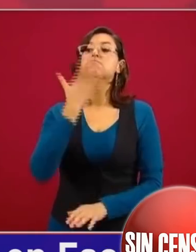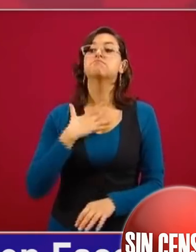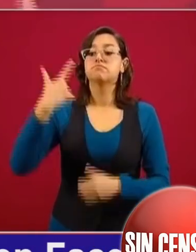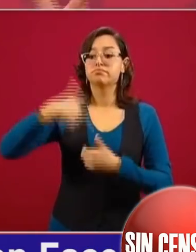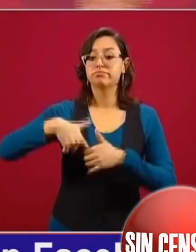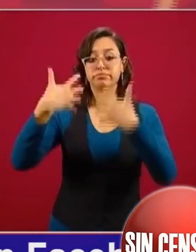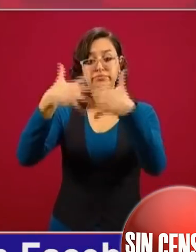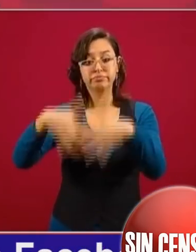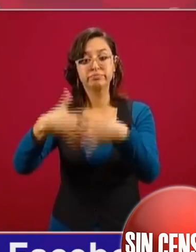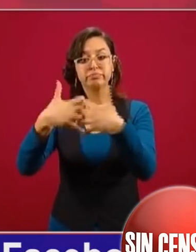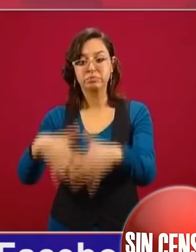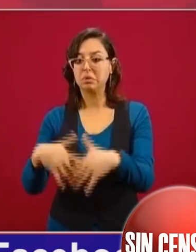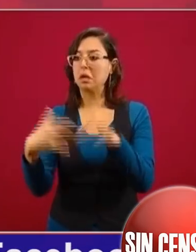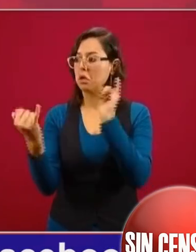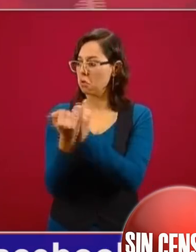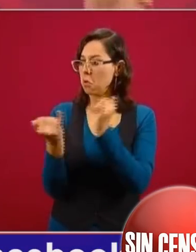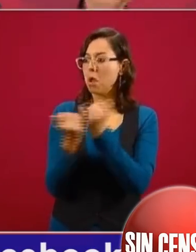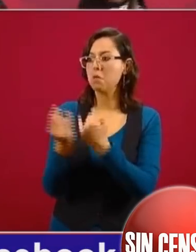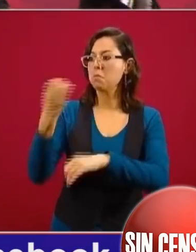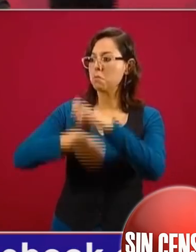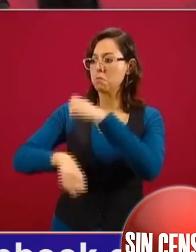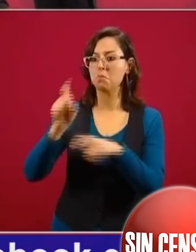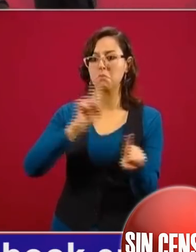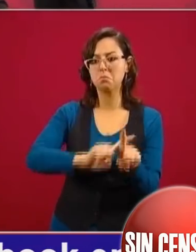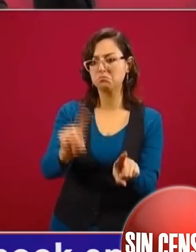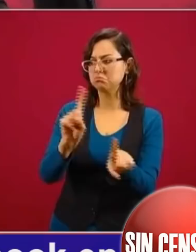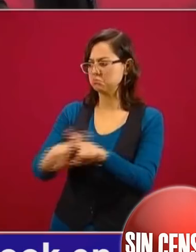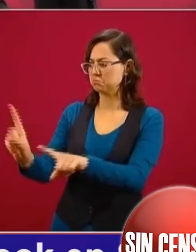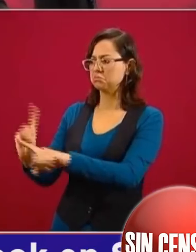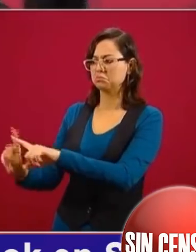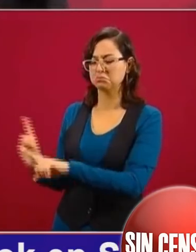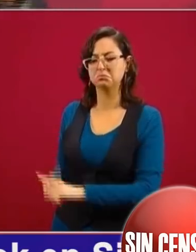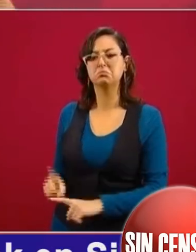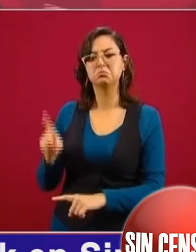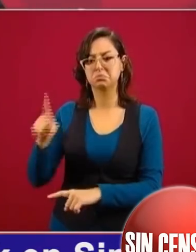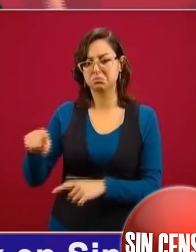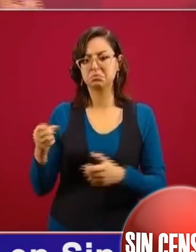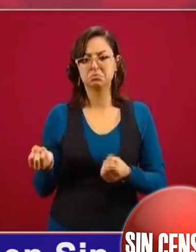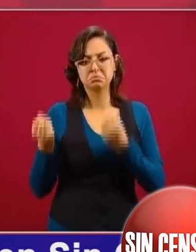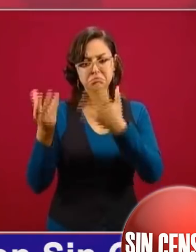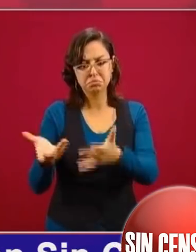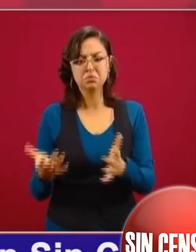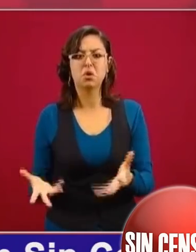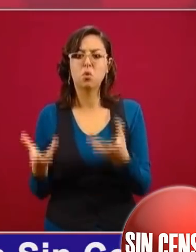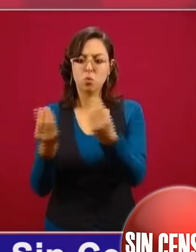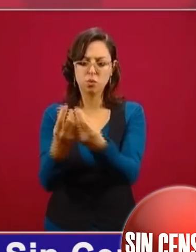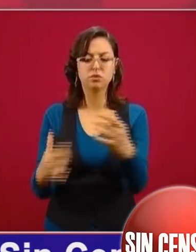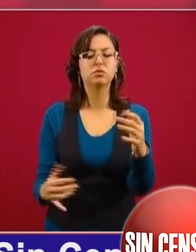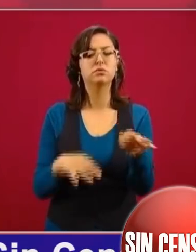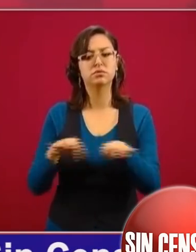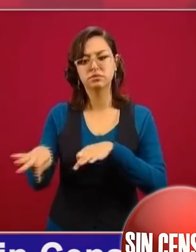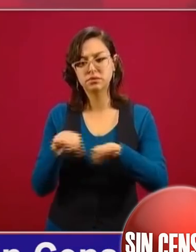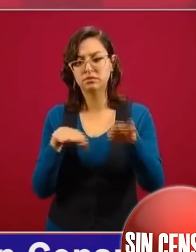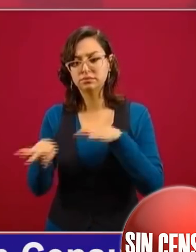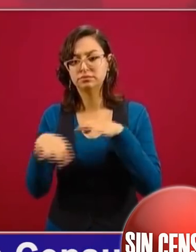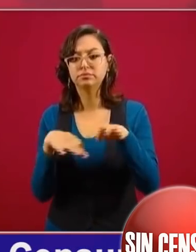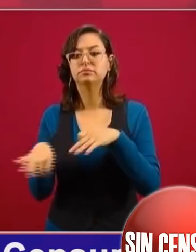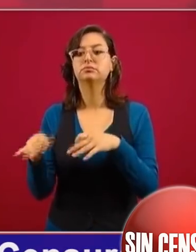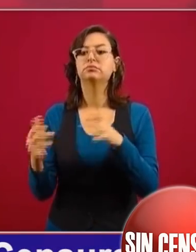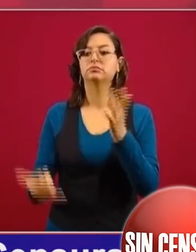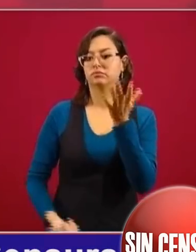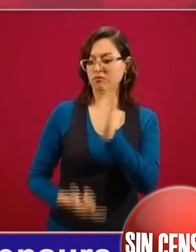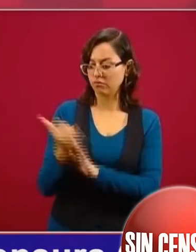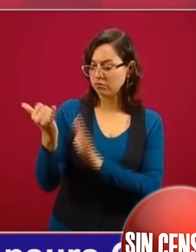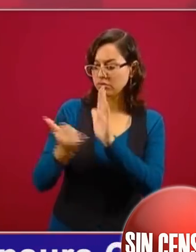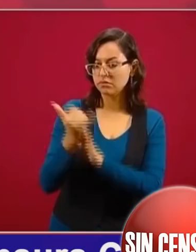son empresas también, ICA entre otras, que están trabajando, que están también consumiendo bienes